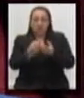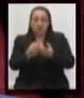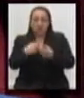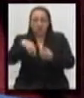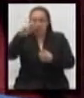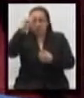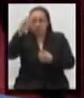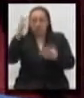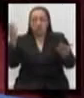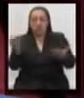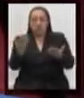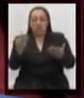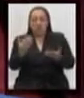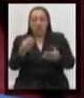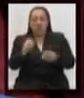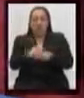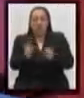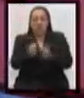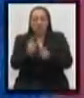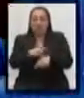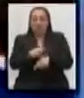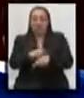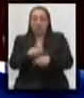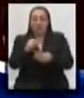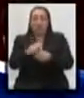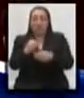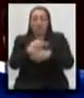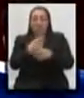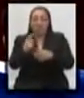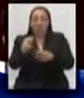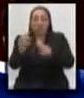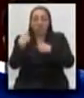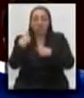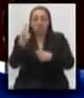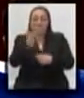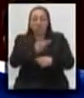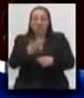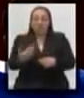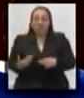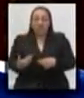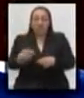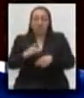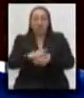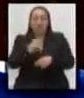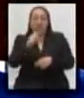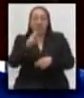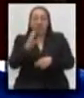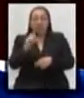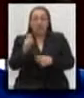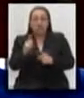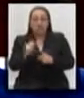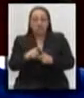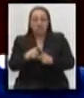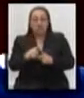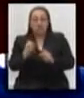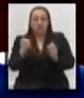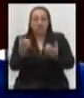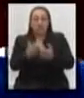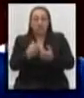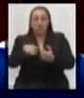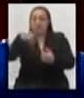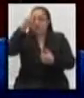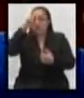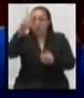República, donde en breves momentos, en un acto encabezado por su presidente, el doctor Luis Alba Castro, el Congreso